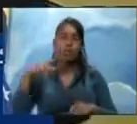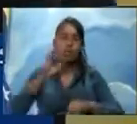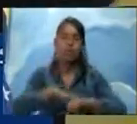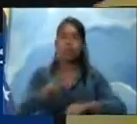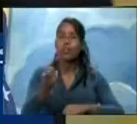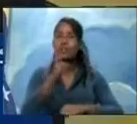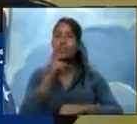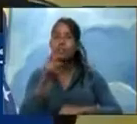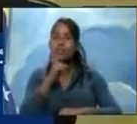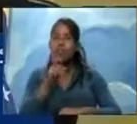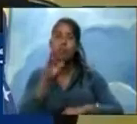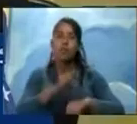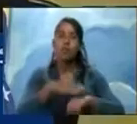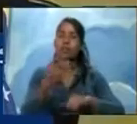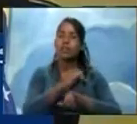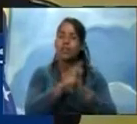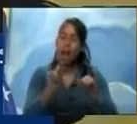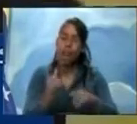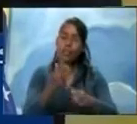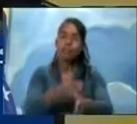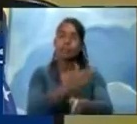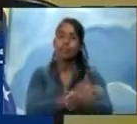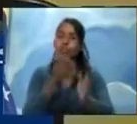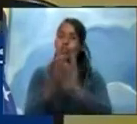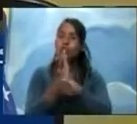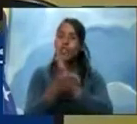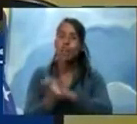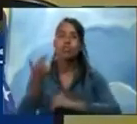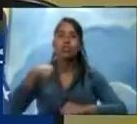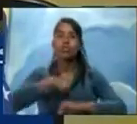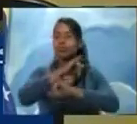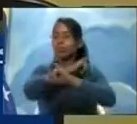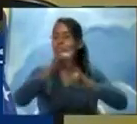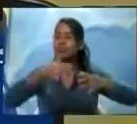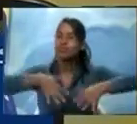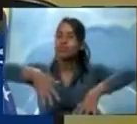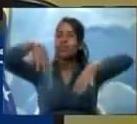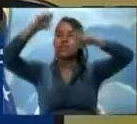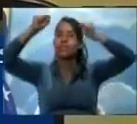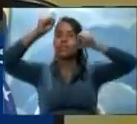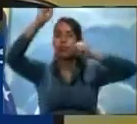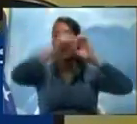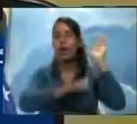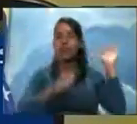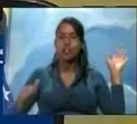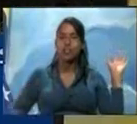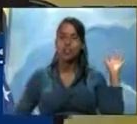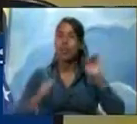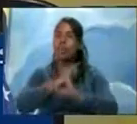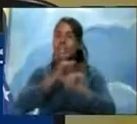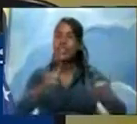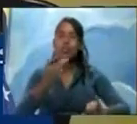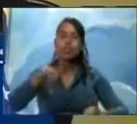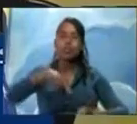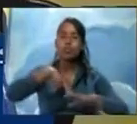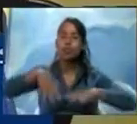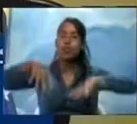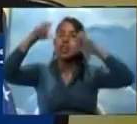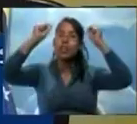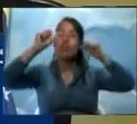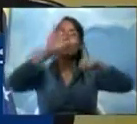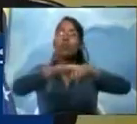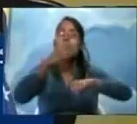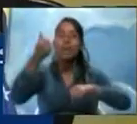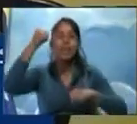haber dificultades, porque antes que acontezca esto, nosotros nos hemos ido con el Señor. Ya nosotros nos hemos ido con el Señor,